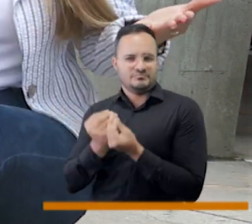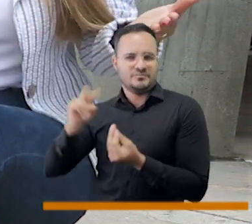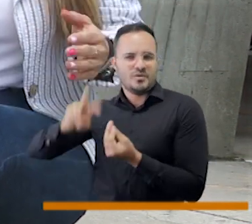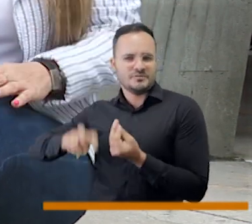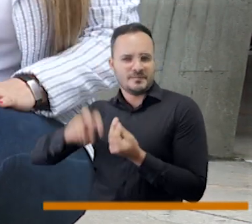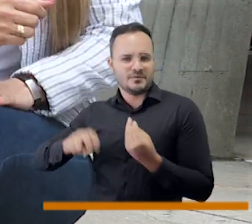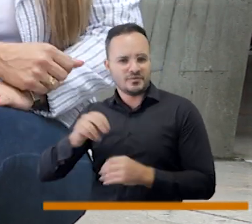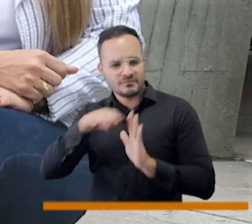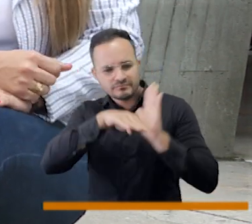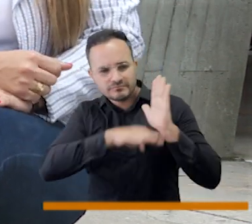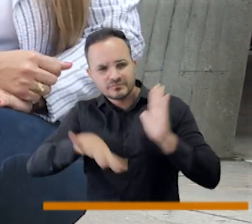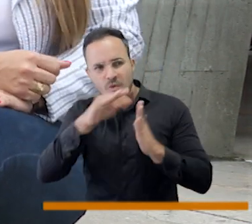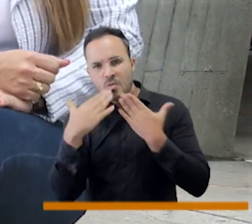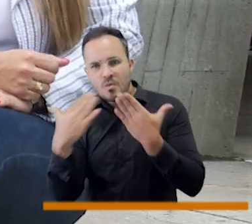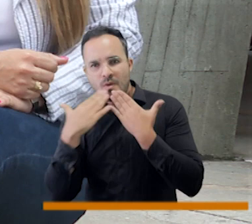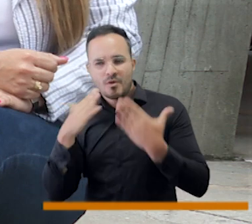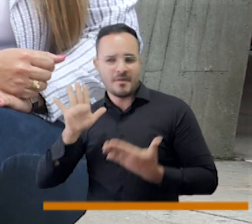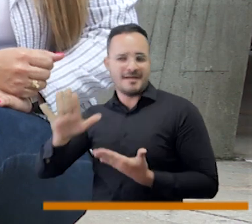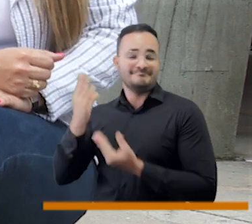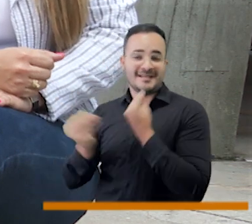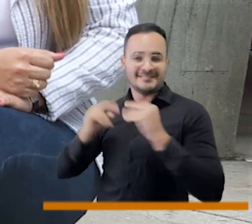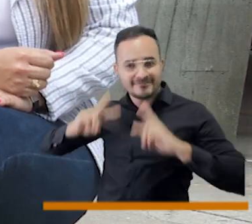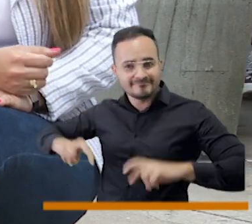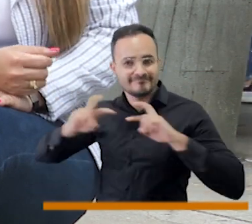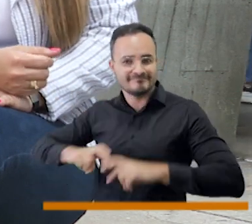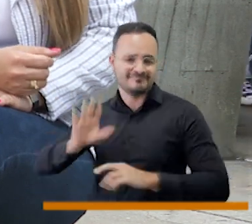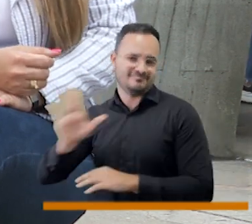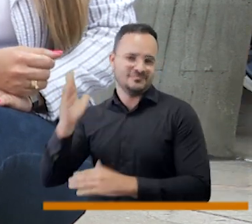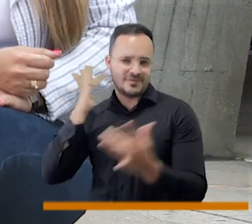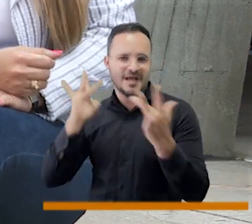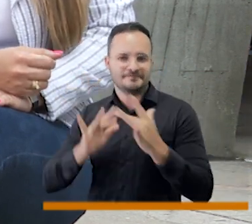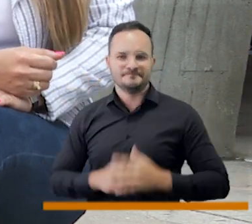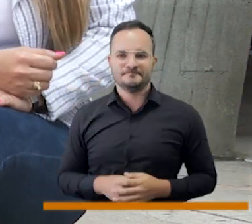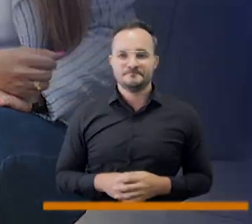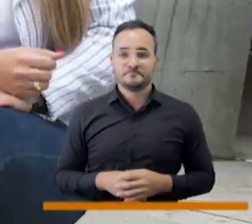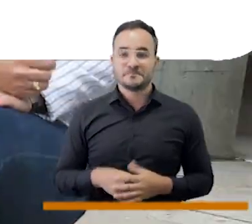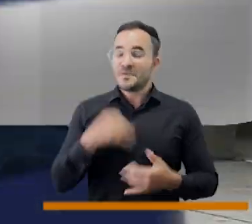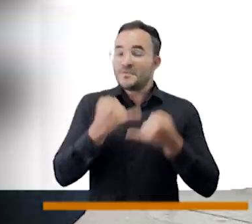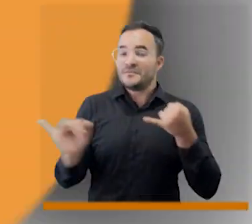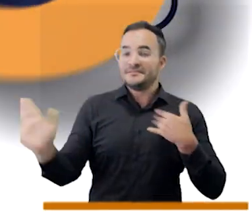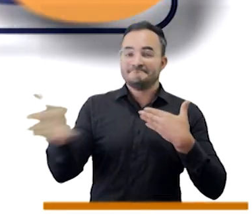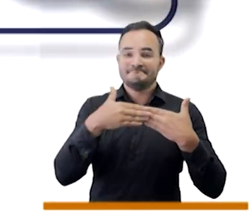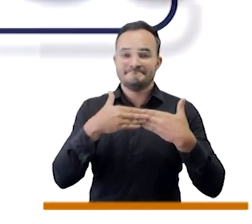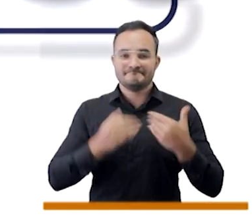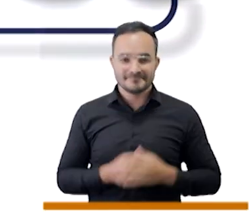la esencia y la utilidad del Observatorio de Políticas Públicas de la Corporación.